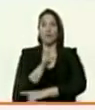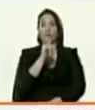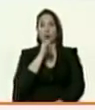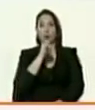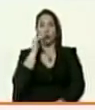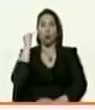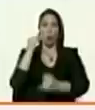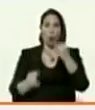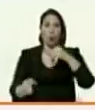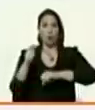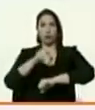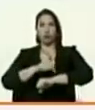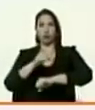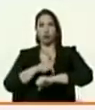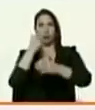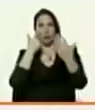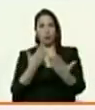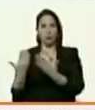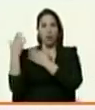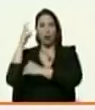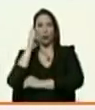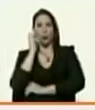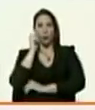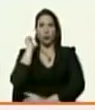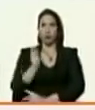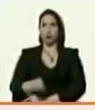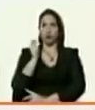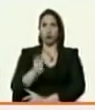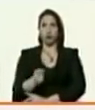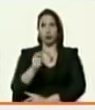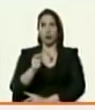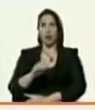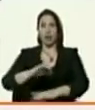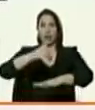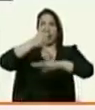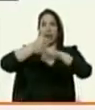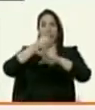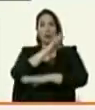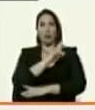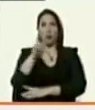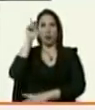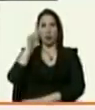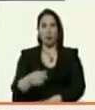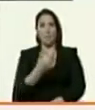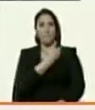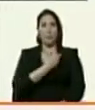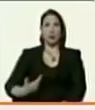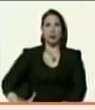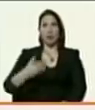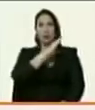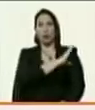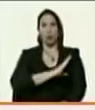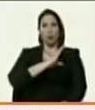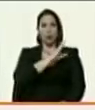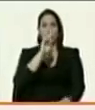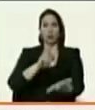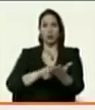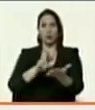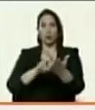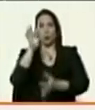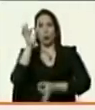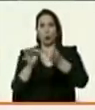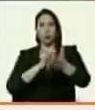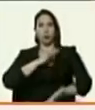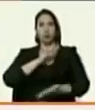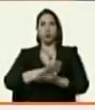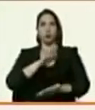De inmediato vamos a escuchar al Fiscal General de la República, Tareq William Saab, quien además es presidente de la Comisión de la Verdad, la Justicia y la